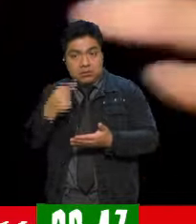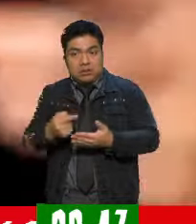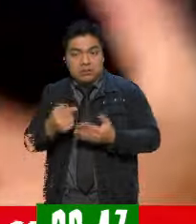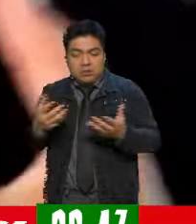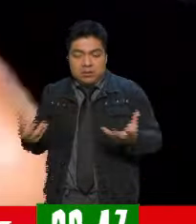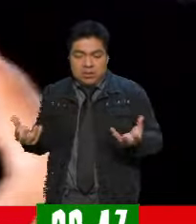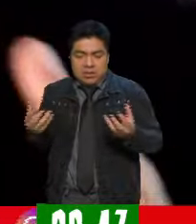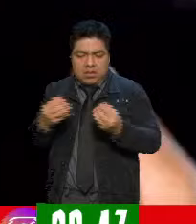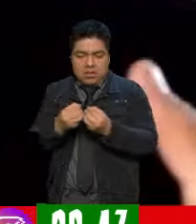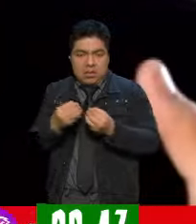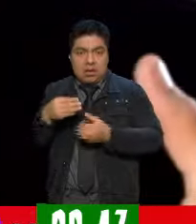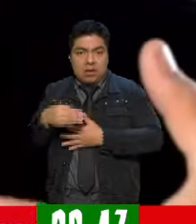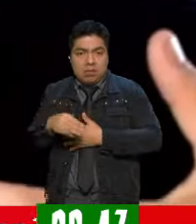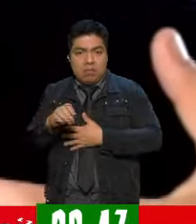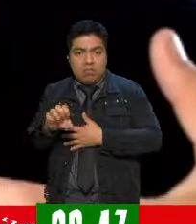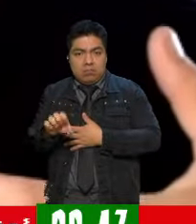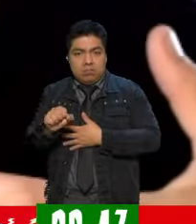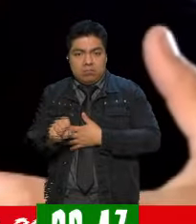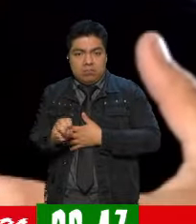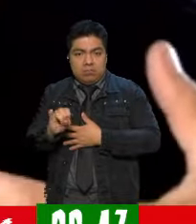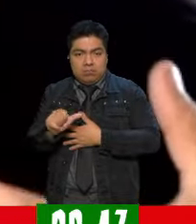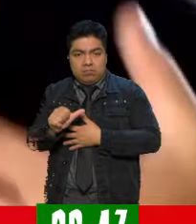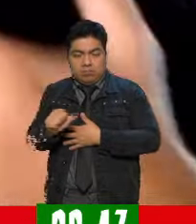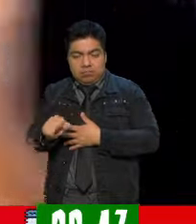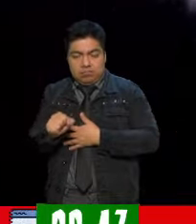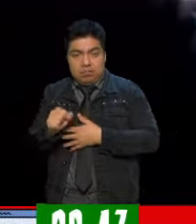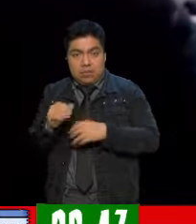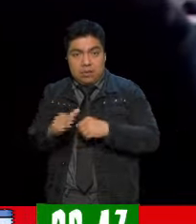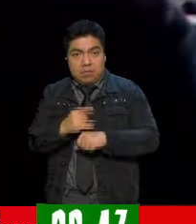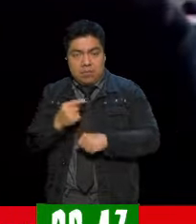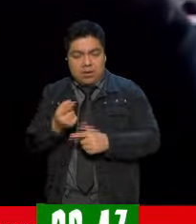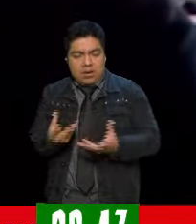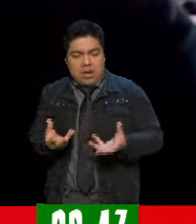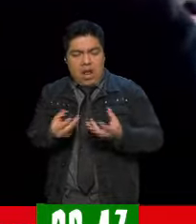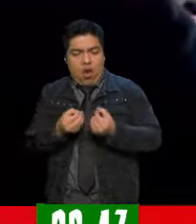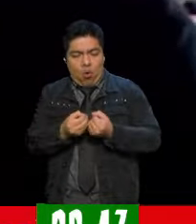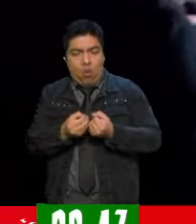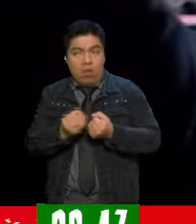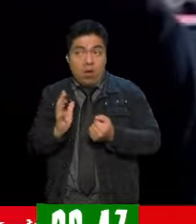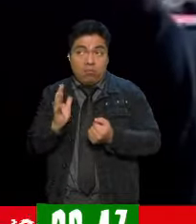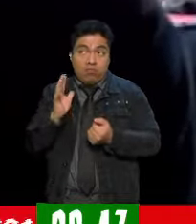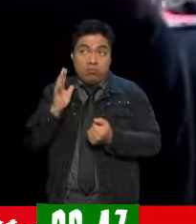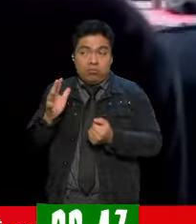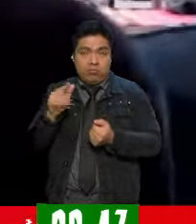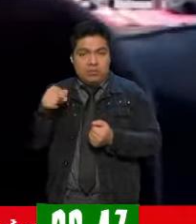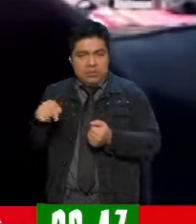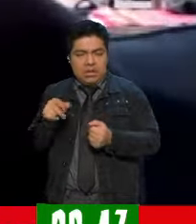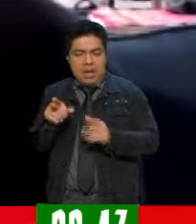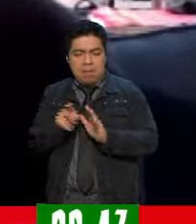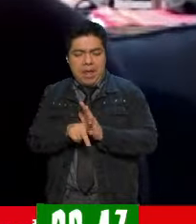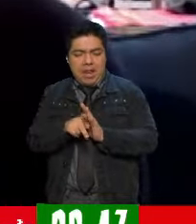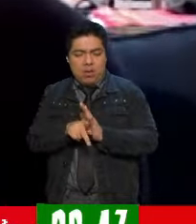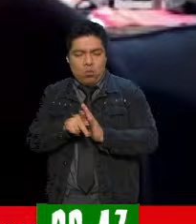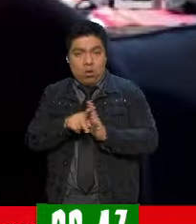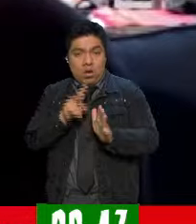trayendo a un mesías para guiar a las futuras generaciones, que uno lo ve en la película.